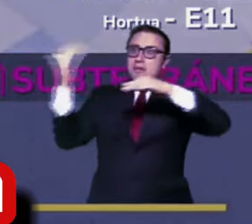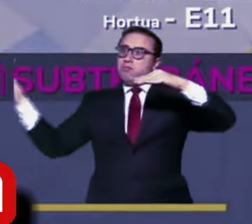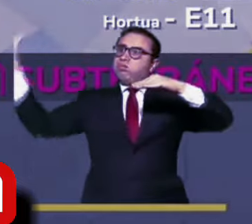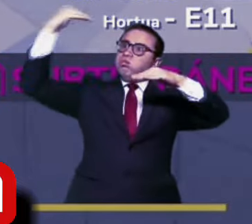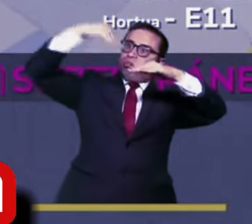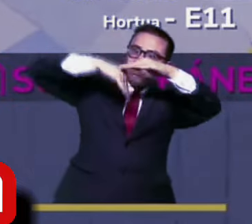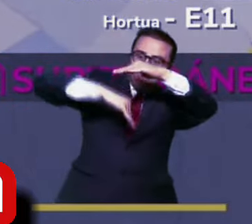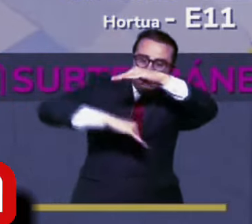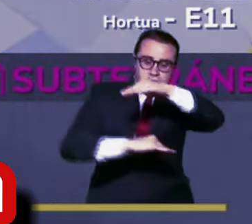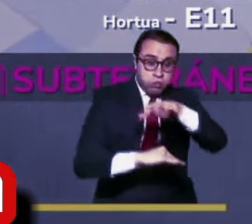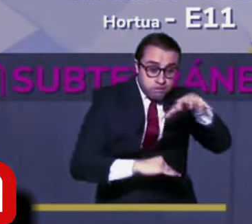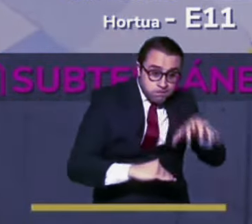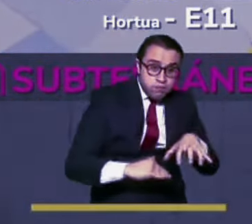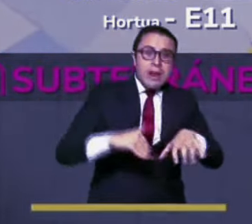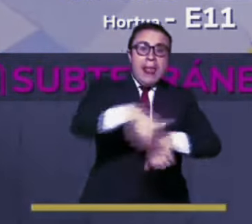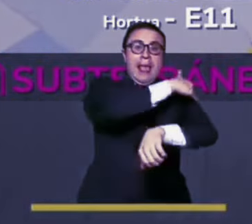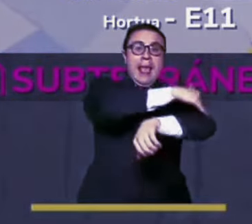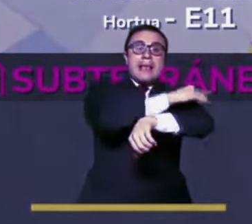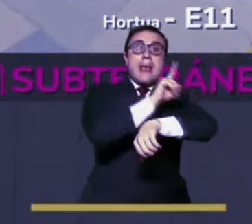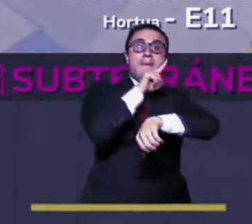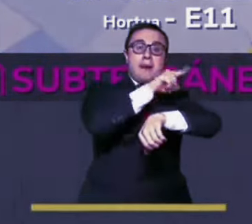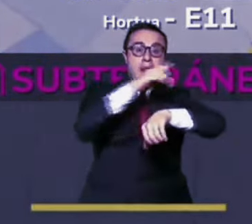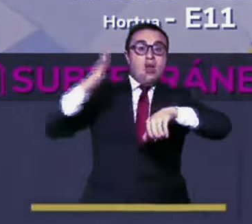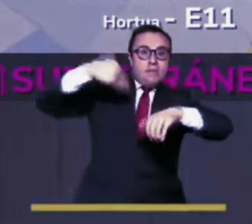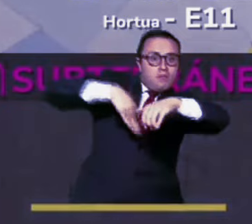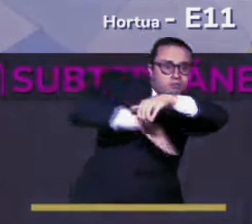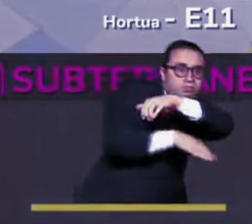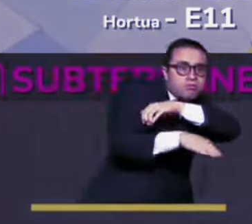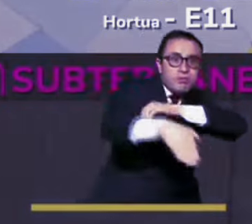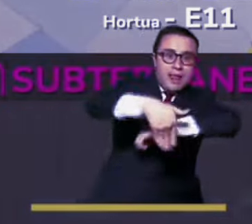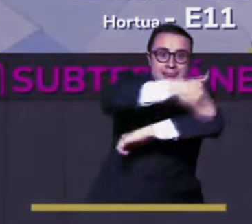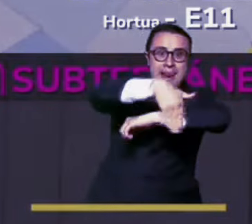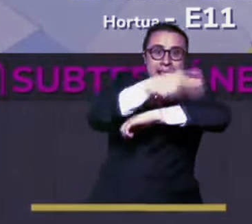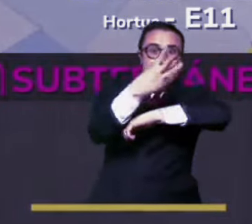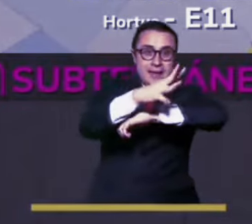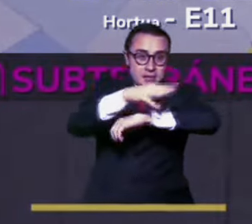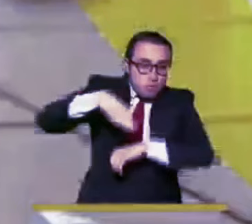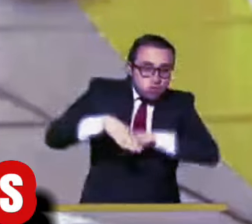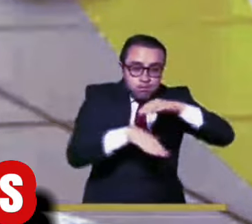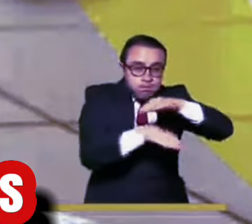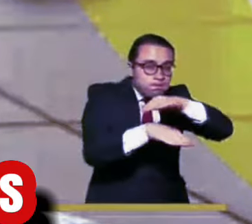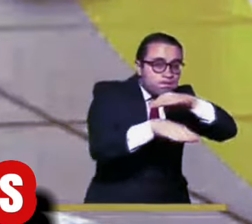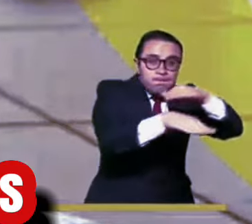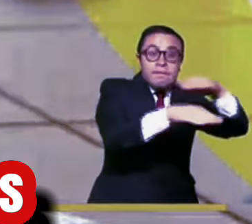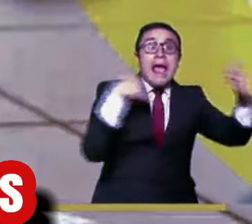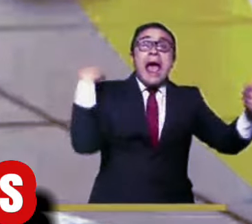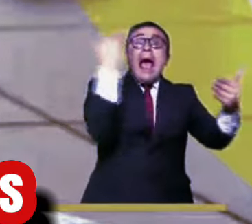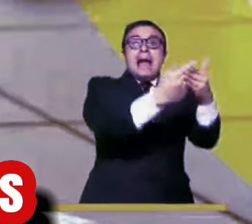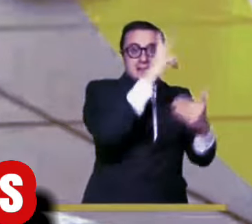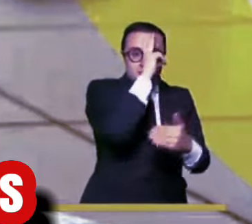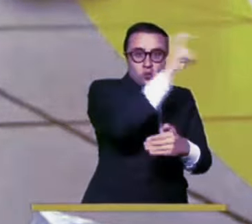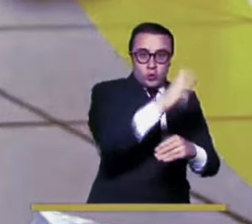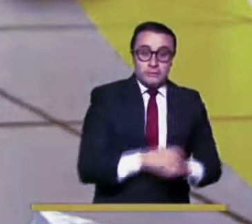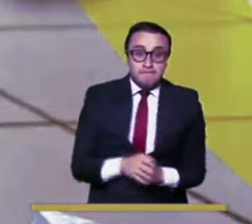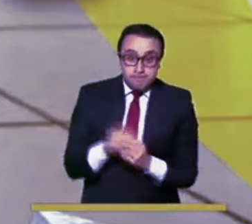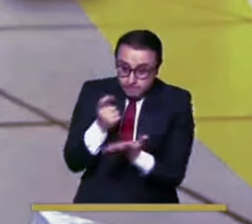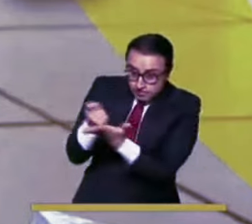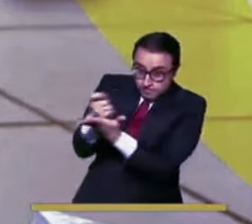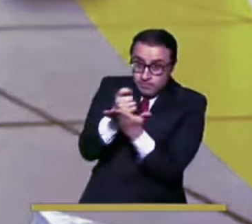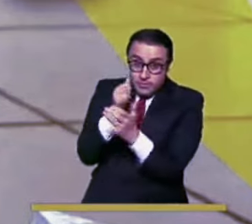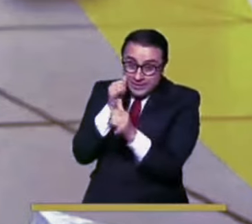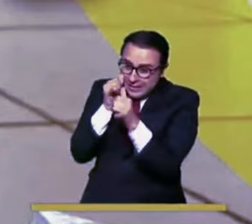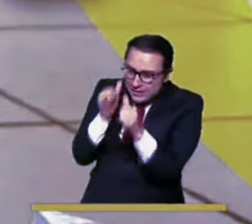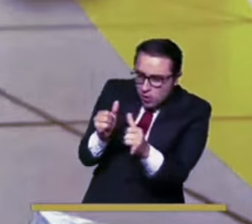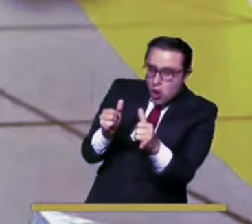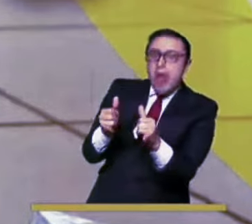estación Ortúa es en la calle Primera y toma la carrera 13 por ahí hacia el norte. El estudio de la Sociedad de Ingenieros arroja